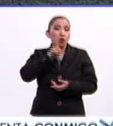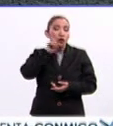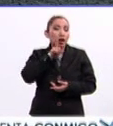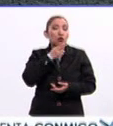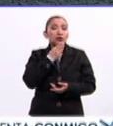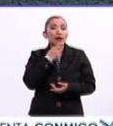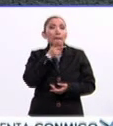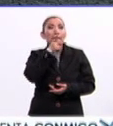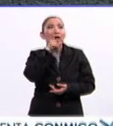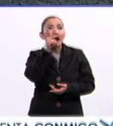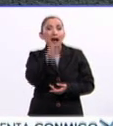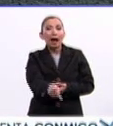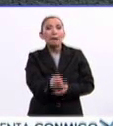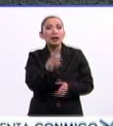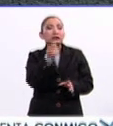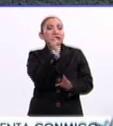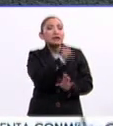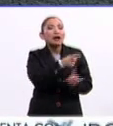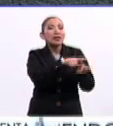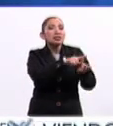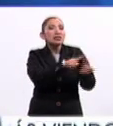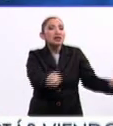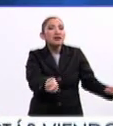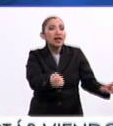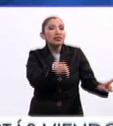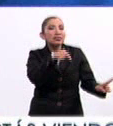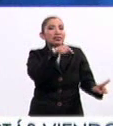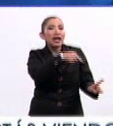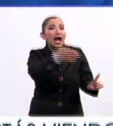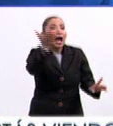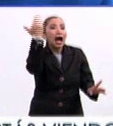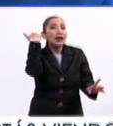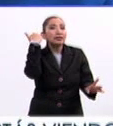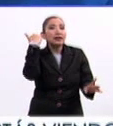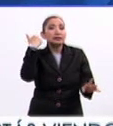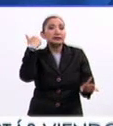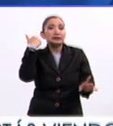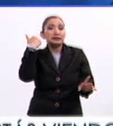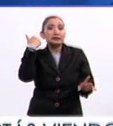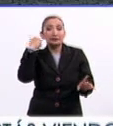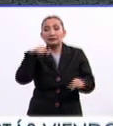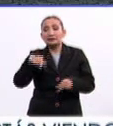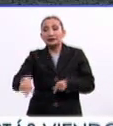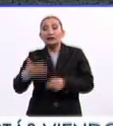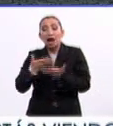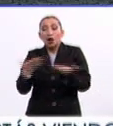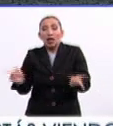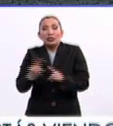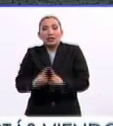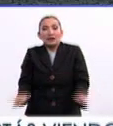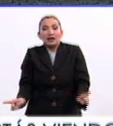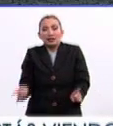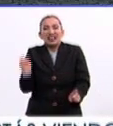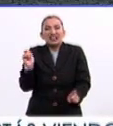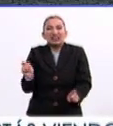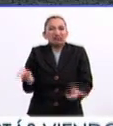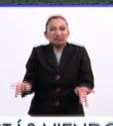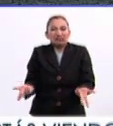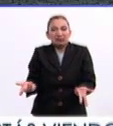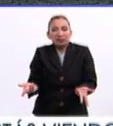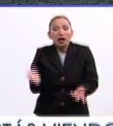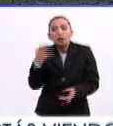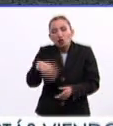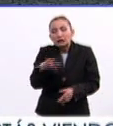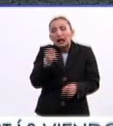un significado que no es el habitual ni en nuestro tiempo ni entonces. Entonces hay que buscarle, pero yo